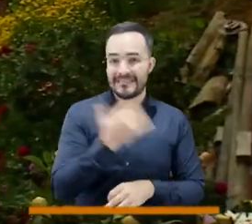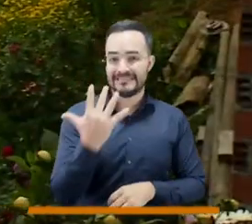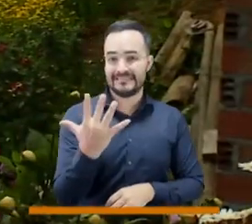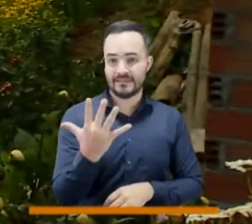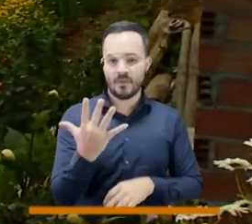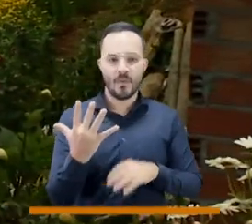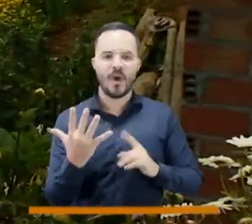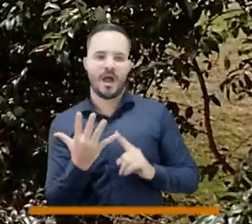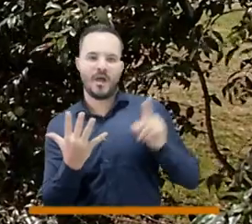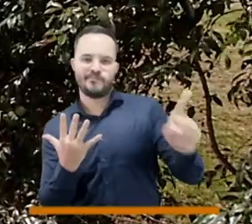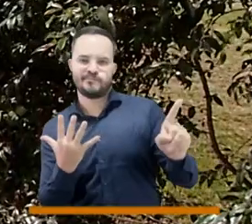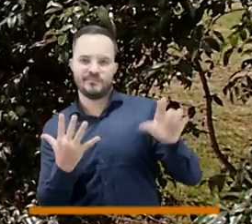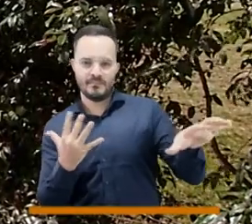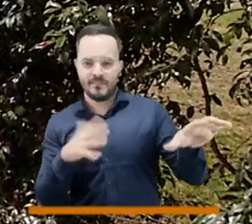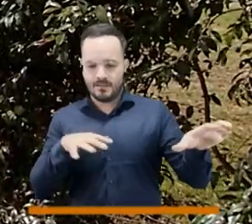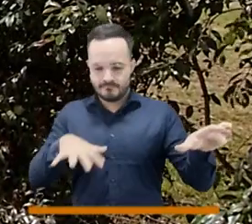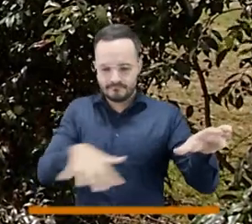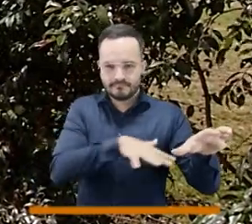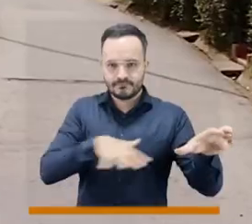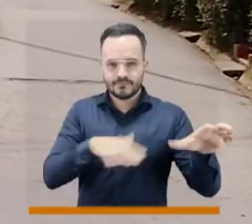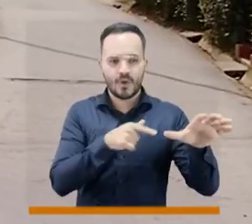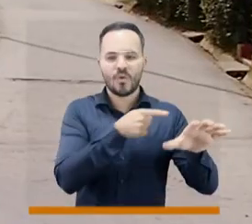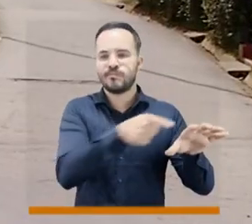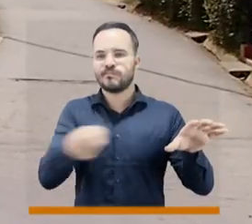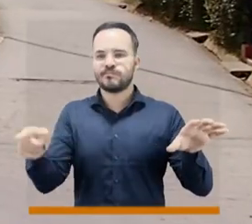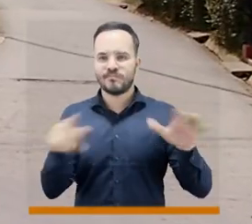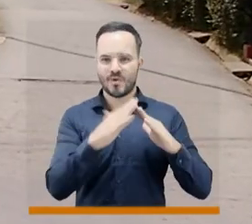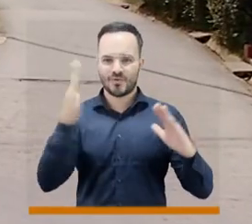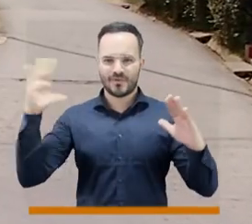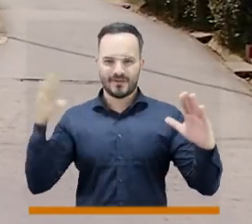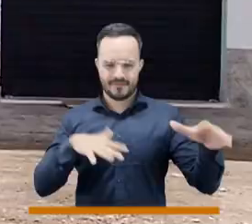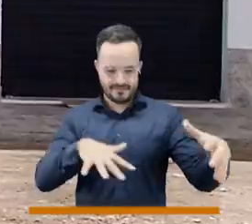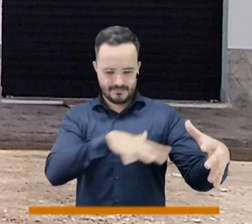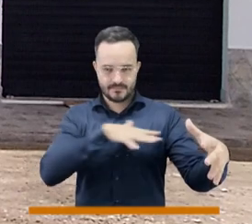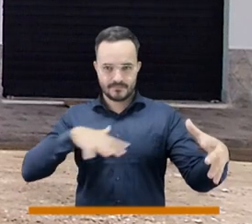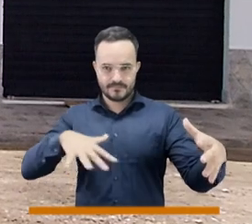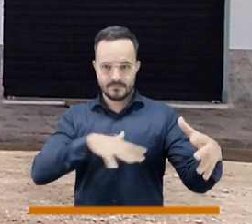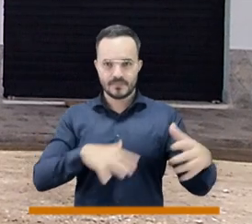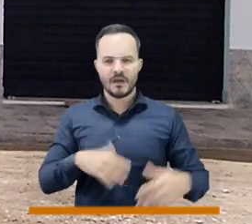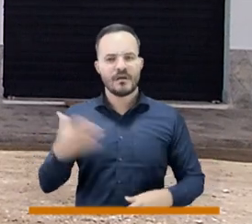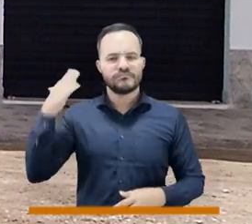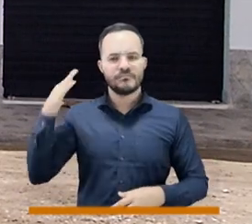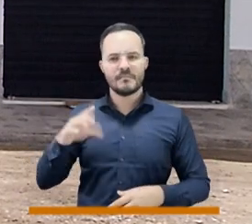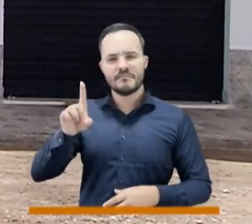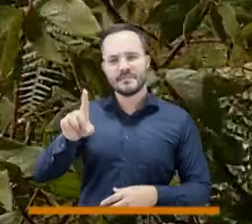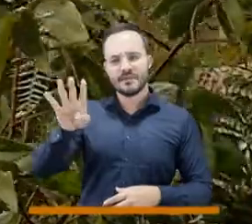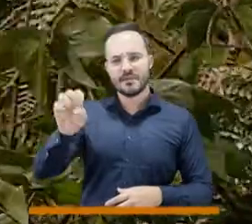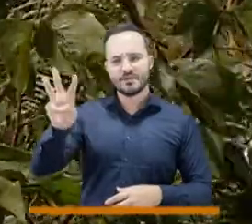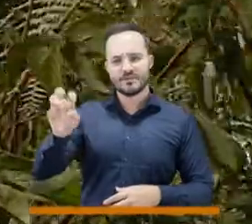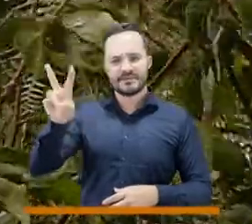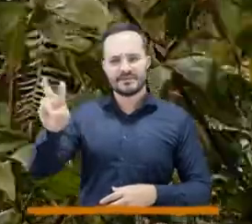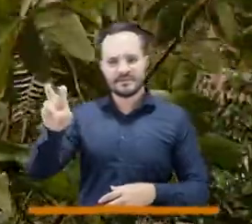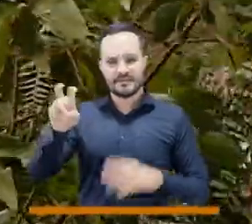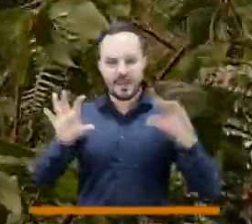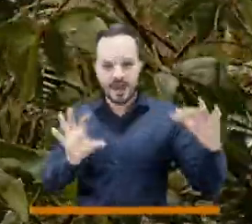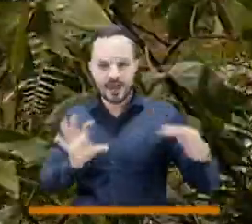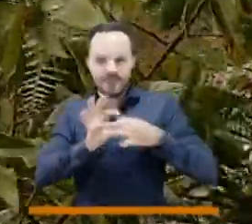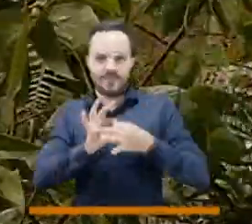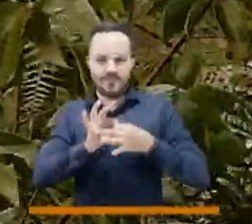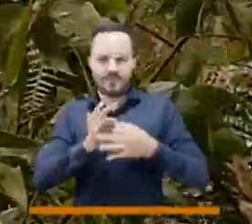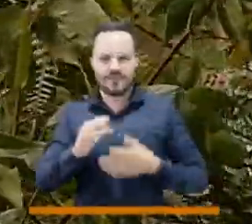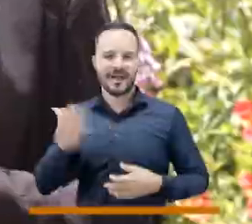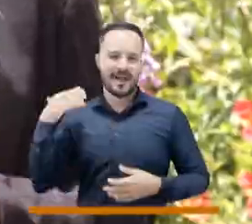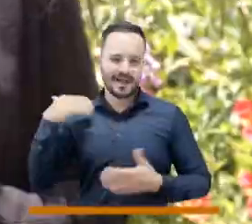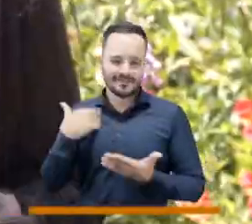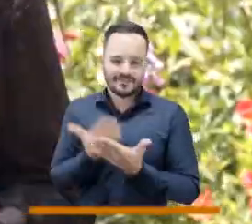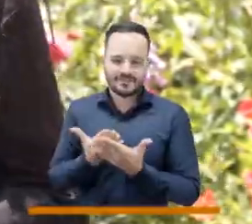Se constituye como corregimiento en el año de 1987 a partir de la aprobación del Acuerdo 54 del Consejo de